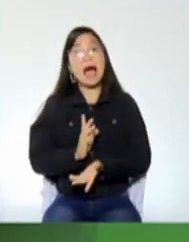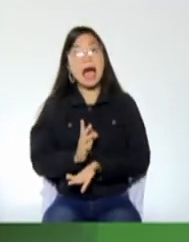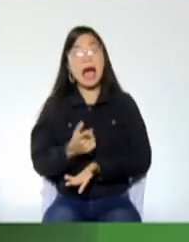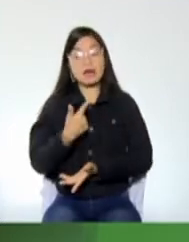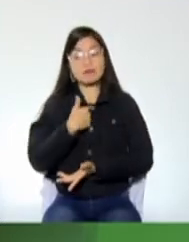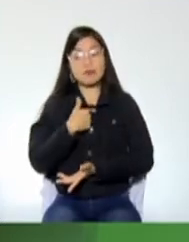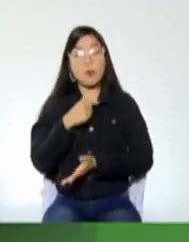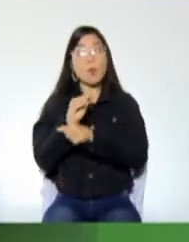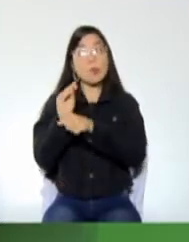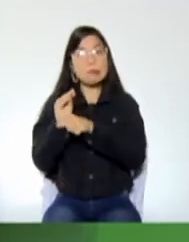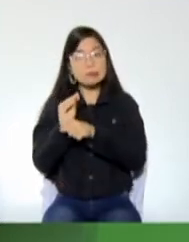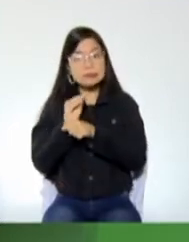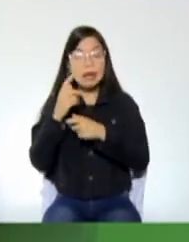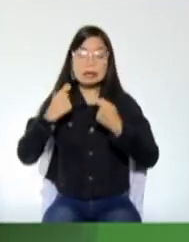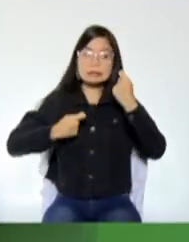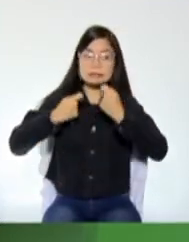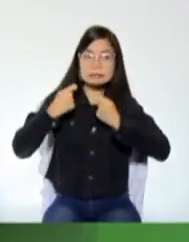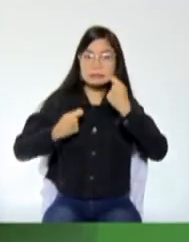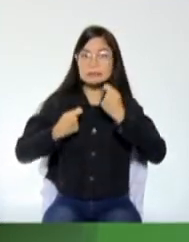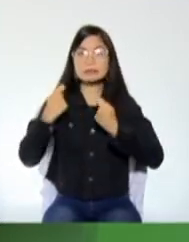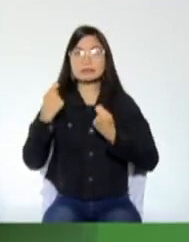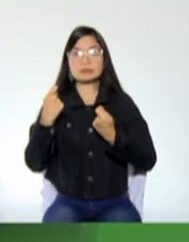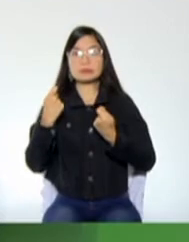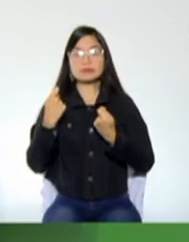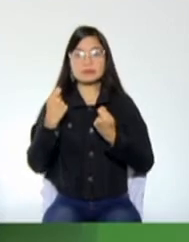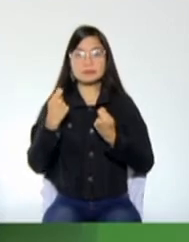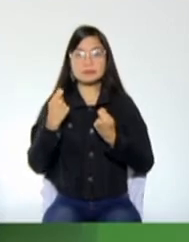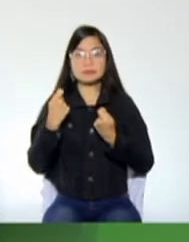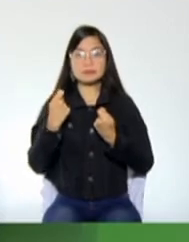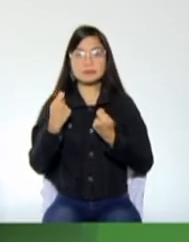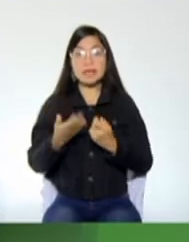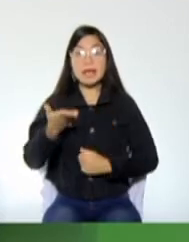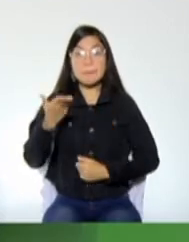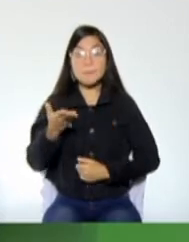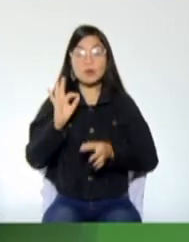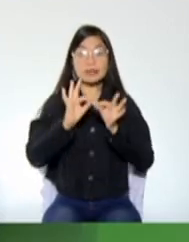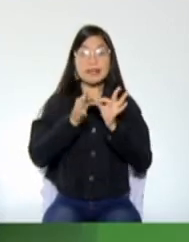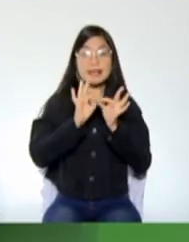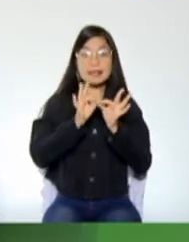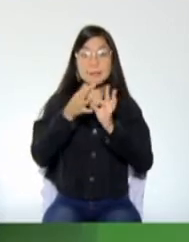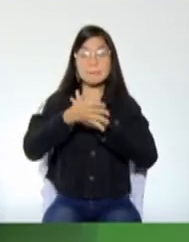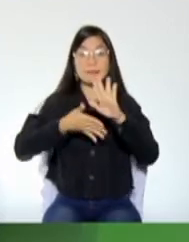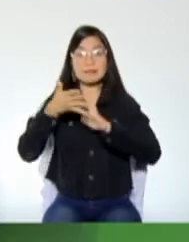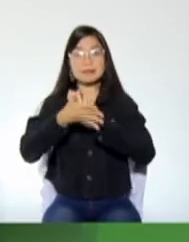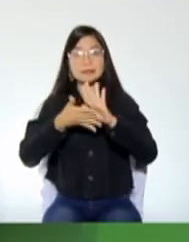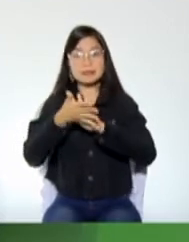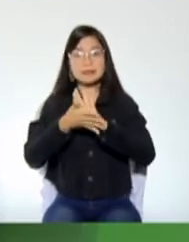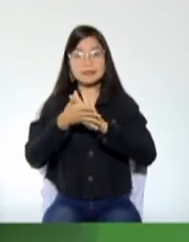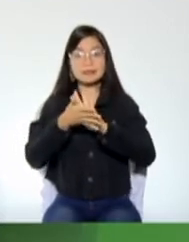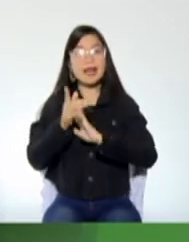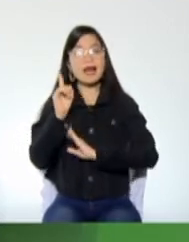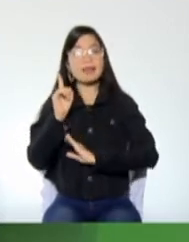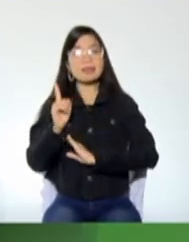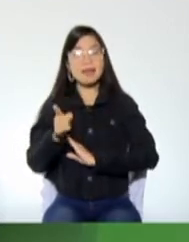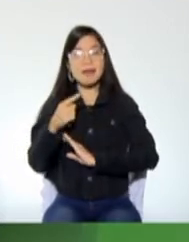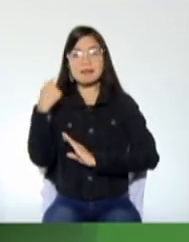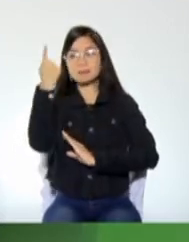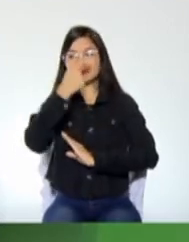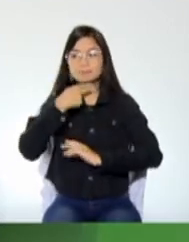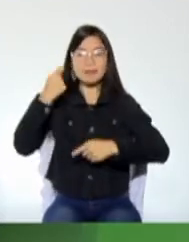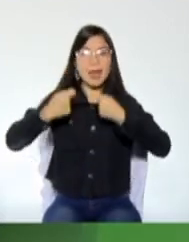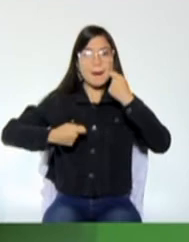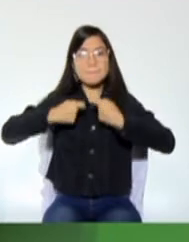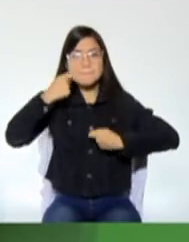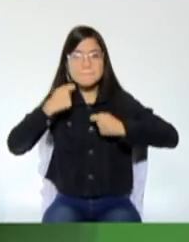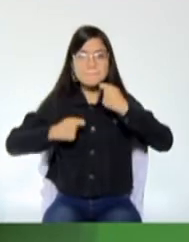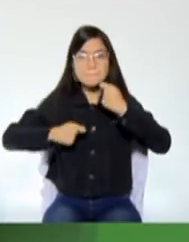a través de los gestos. Es importante, por ejemplo, nuestra intérprete de señas tiene que tener un